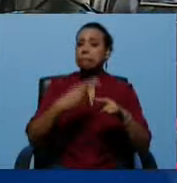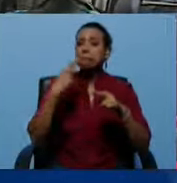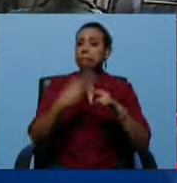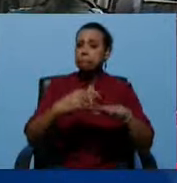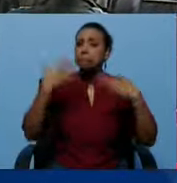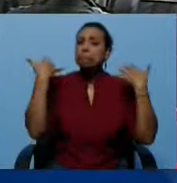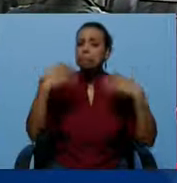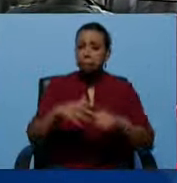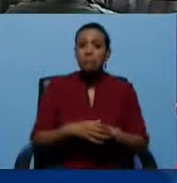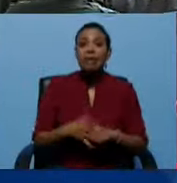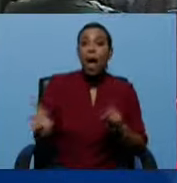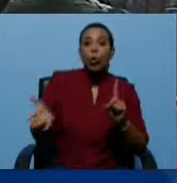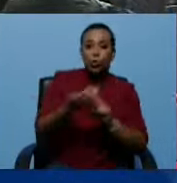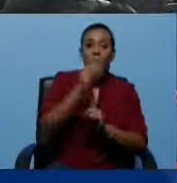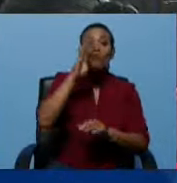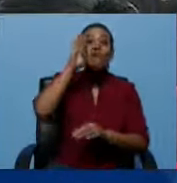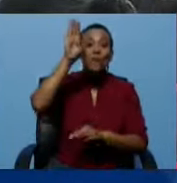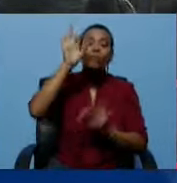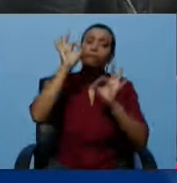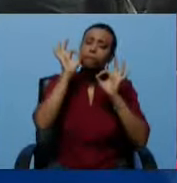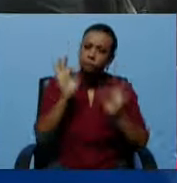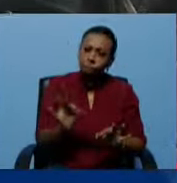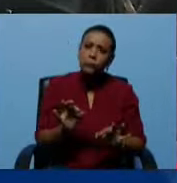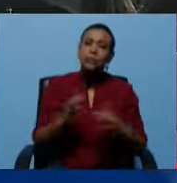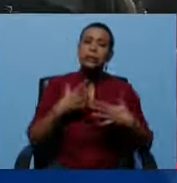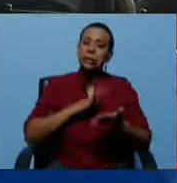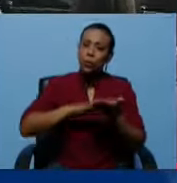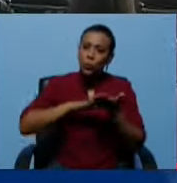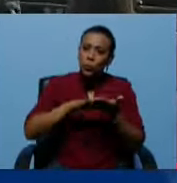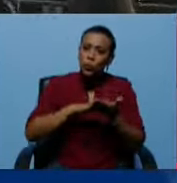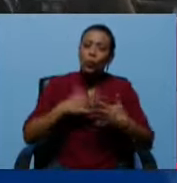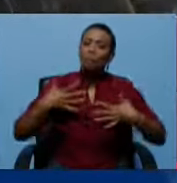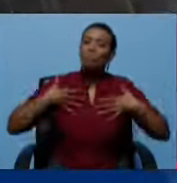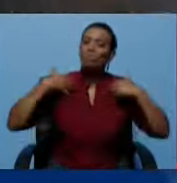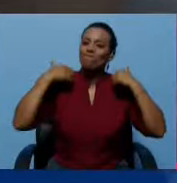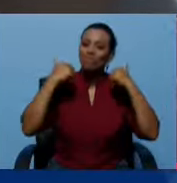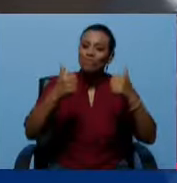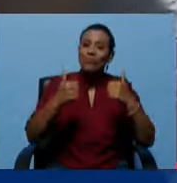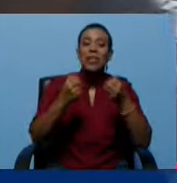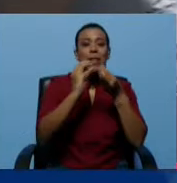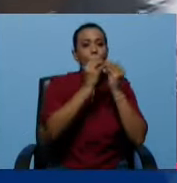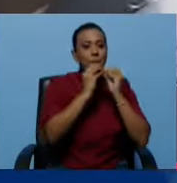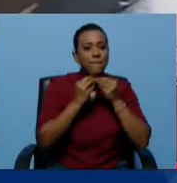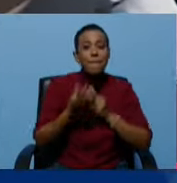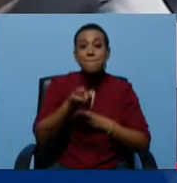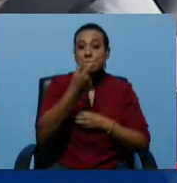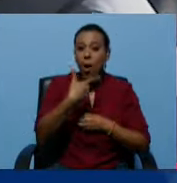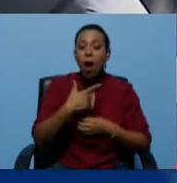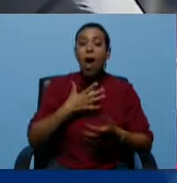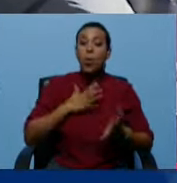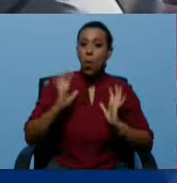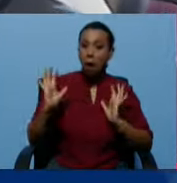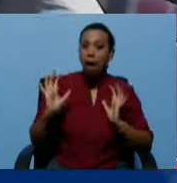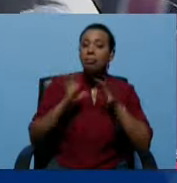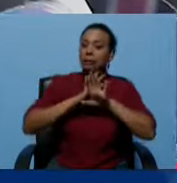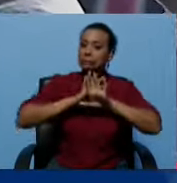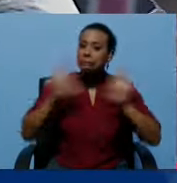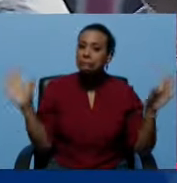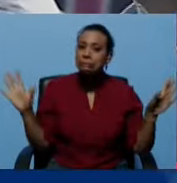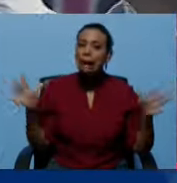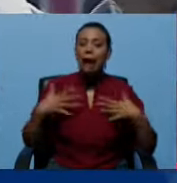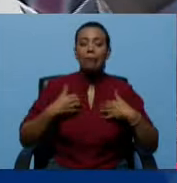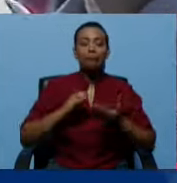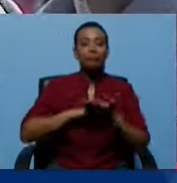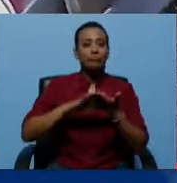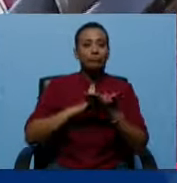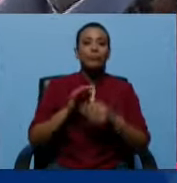que encontraremos la solución, el tratamiento y en muchos casos la